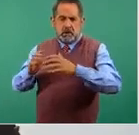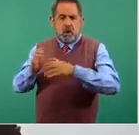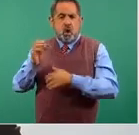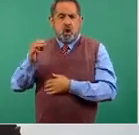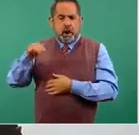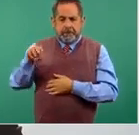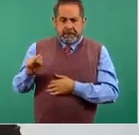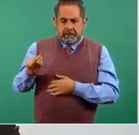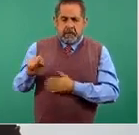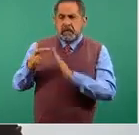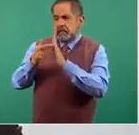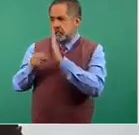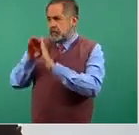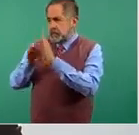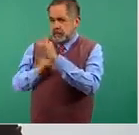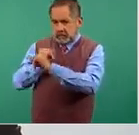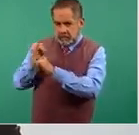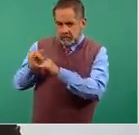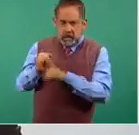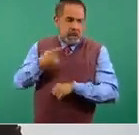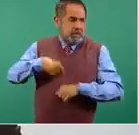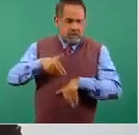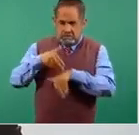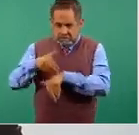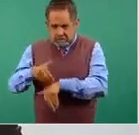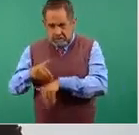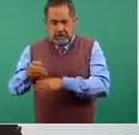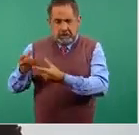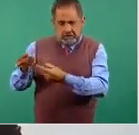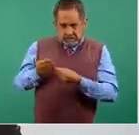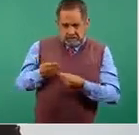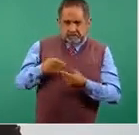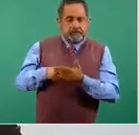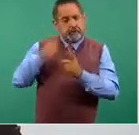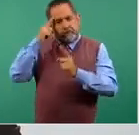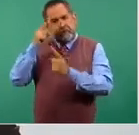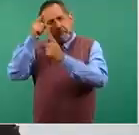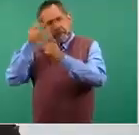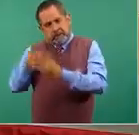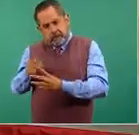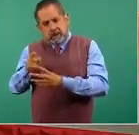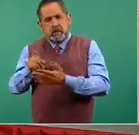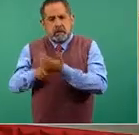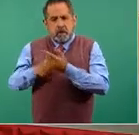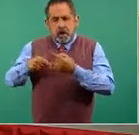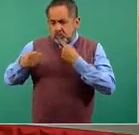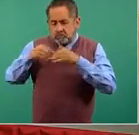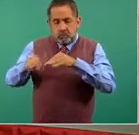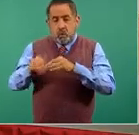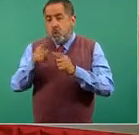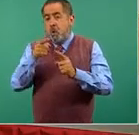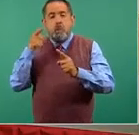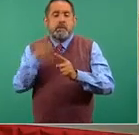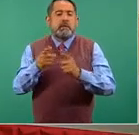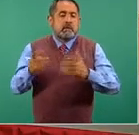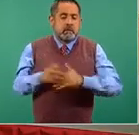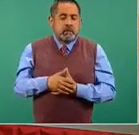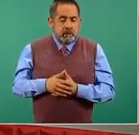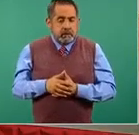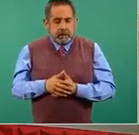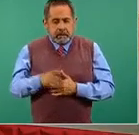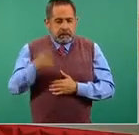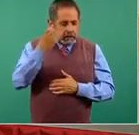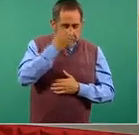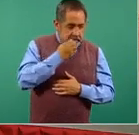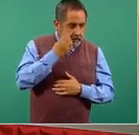Salud y que, si bien es cierto, tiene muchas, digamos, objetivos, muchas actividades dentro del mismo. Una de ellas es precisamente